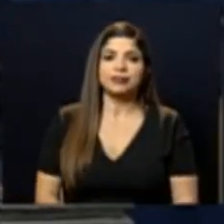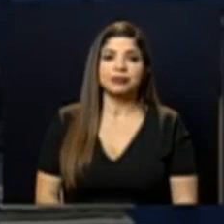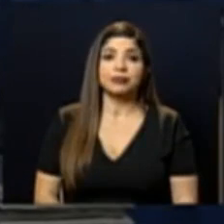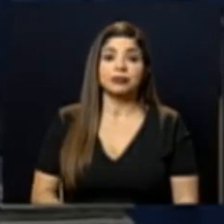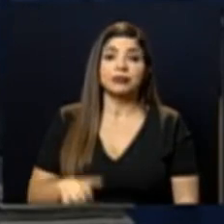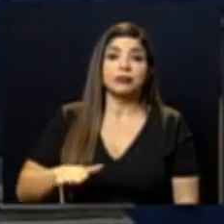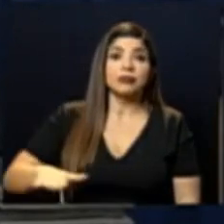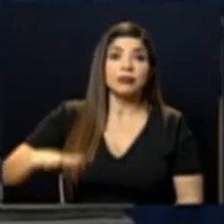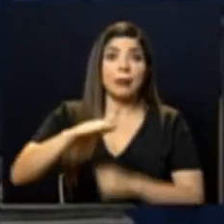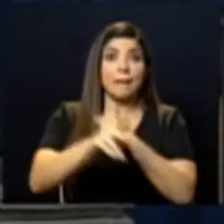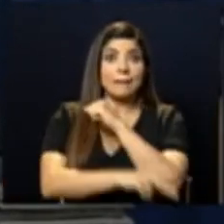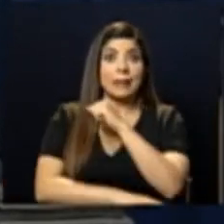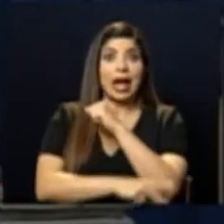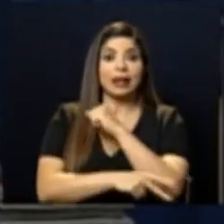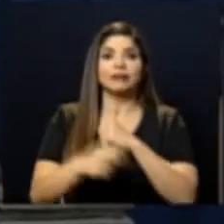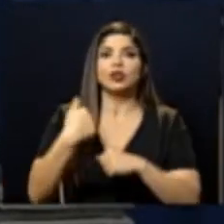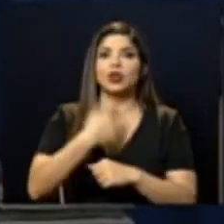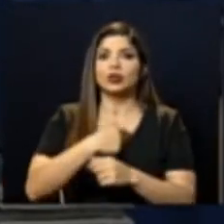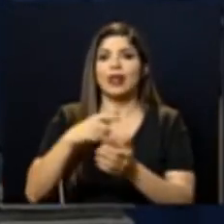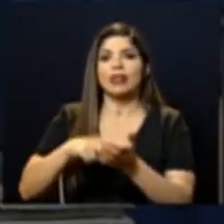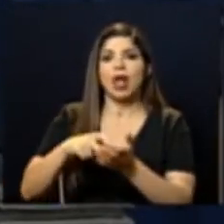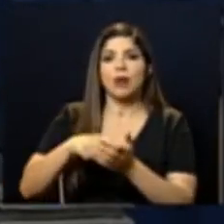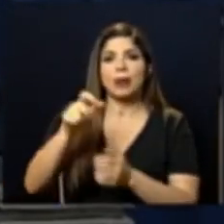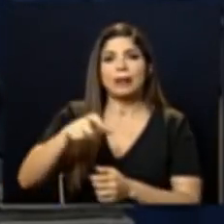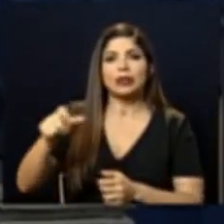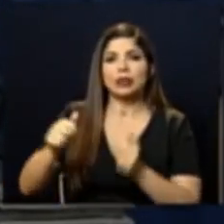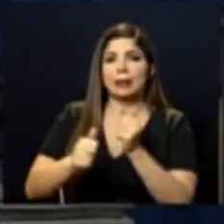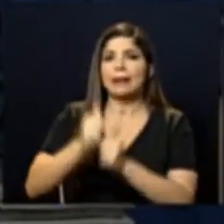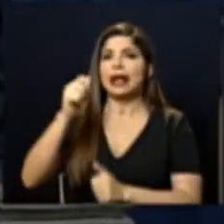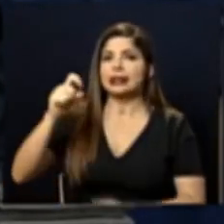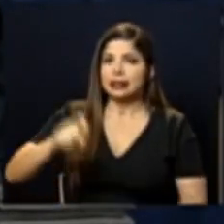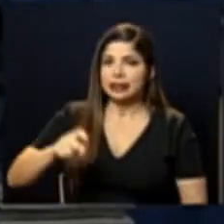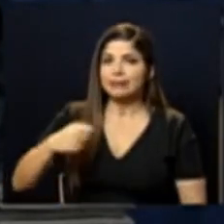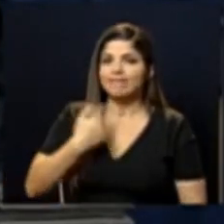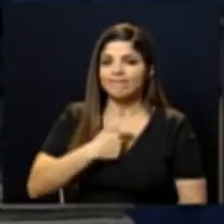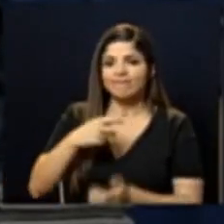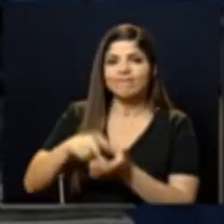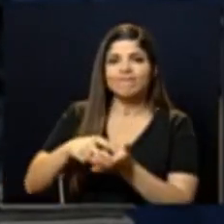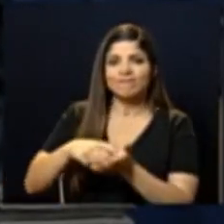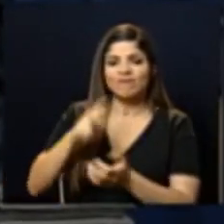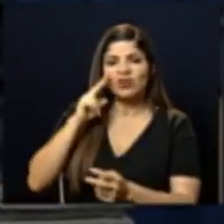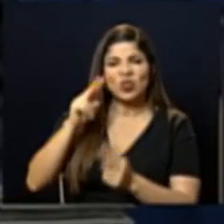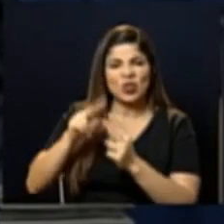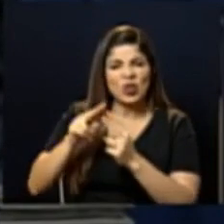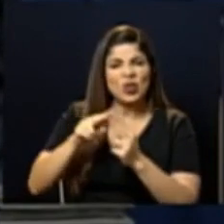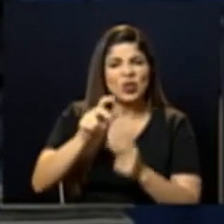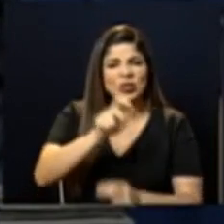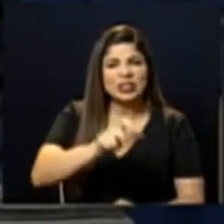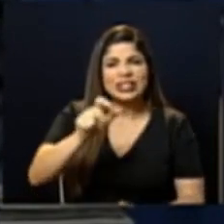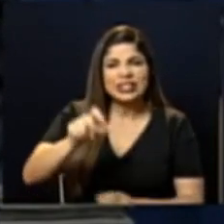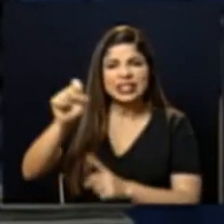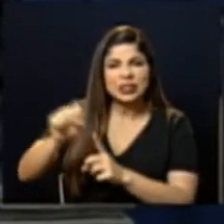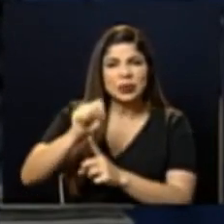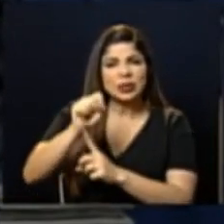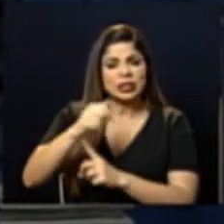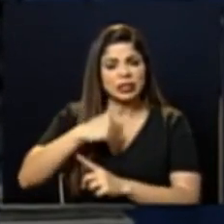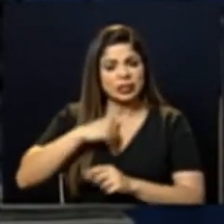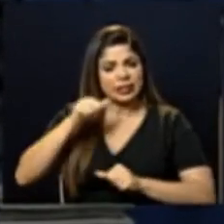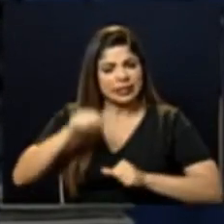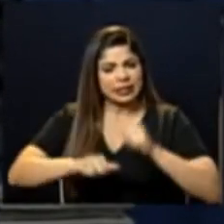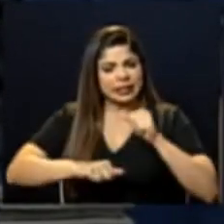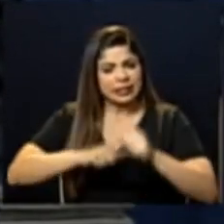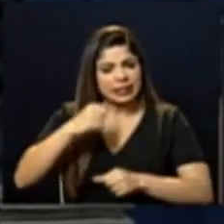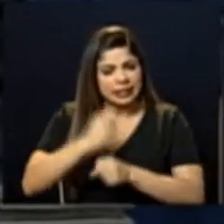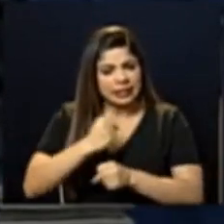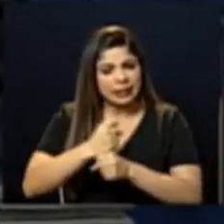Como país estamos en deuda con los más necesitados. Conozco esas realidades y mi empeño es trabajar